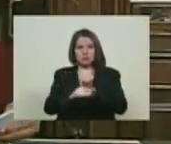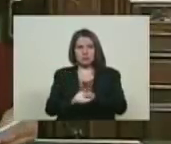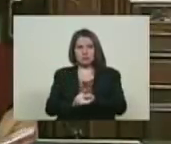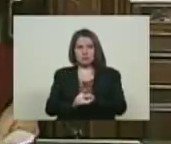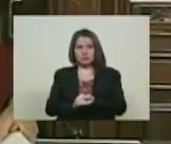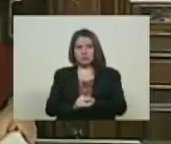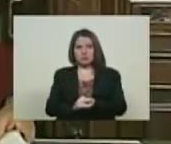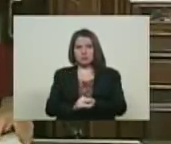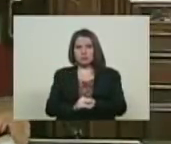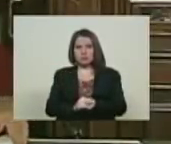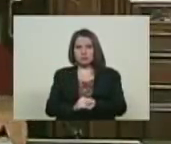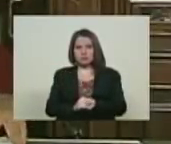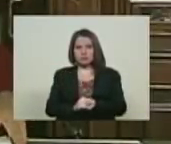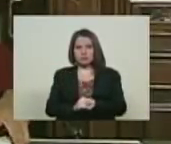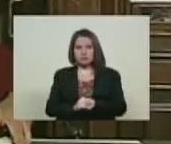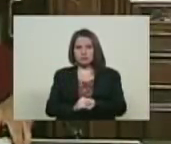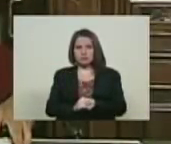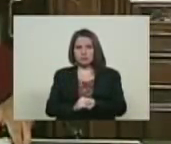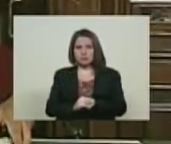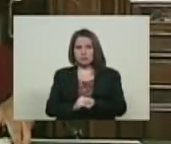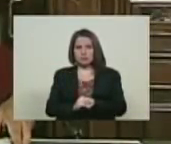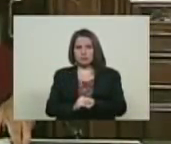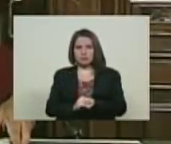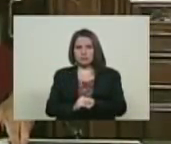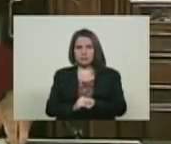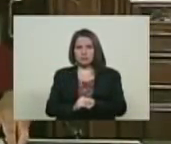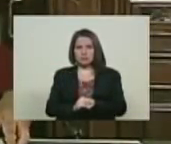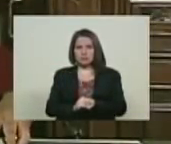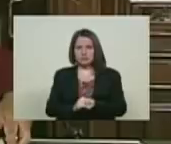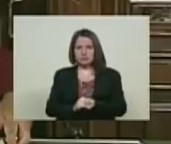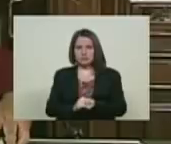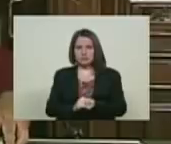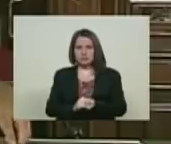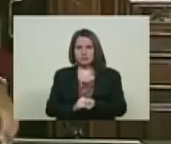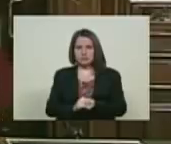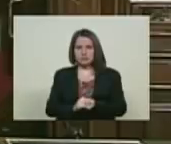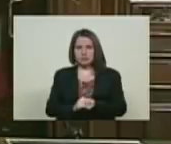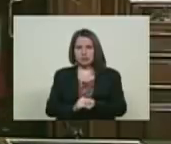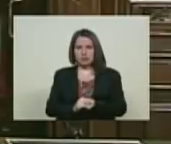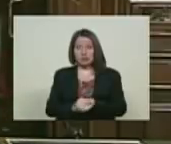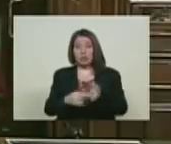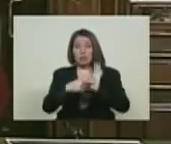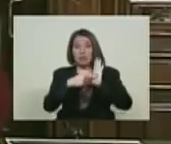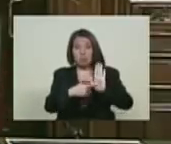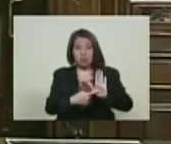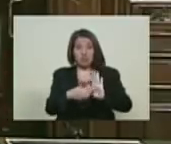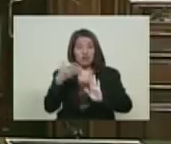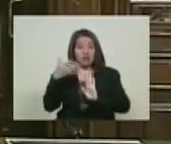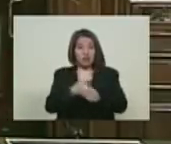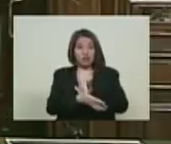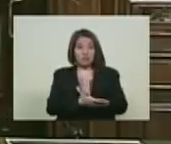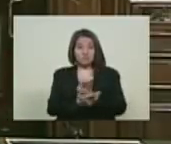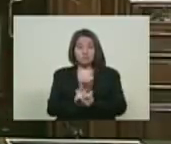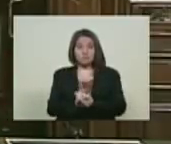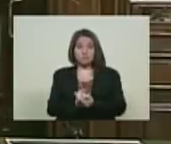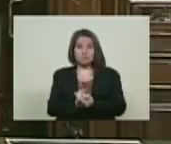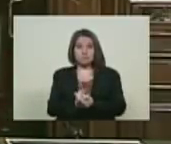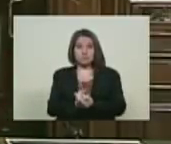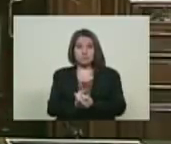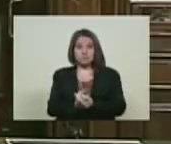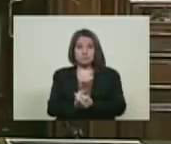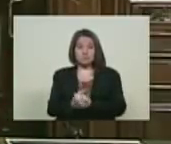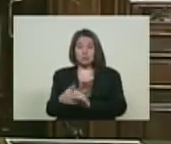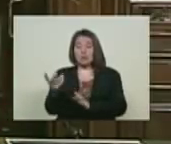WhatsApp y otros elementos que nos demuestran que entre